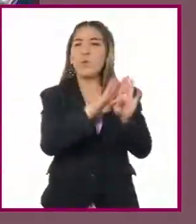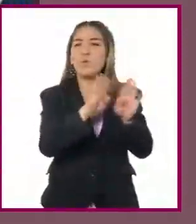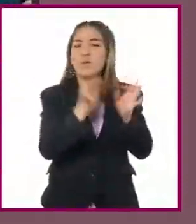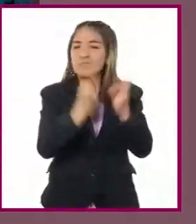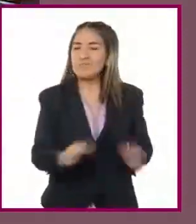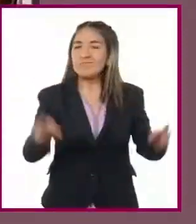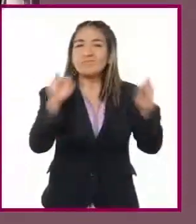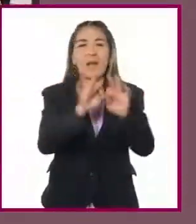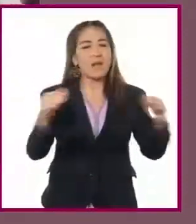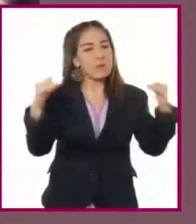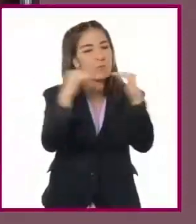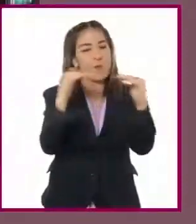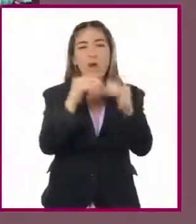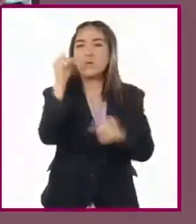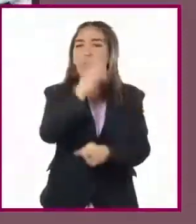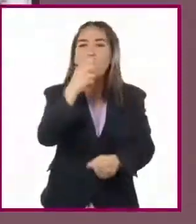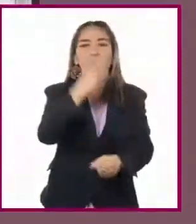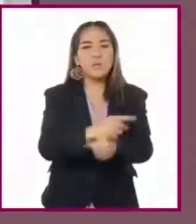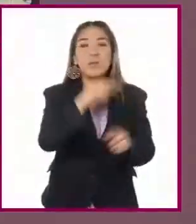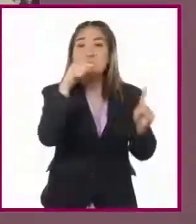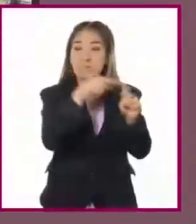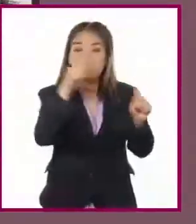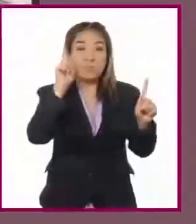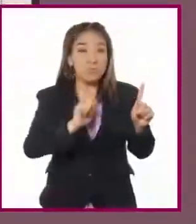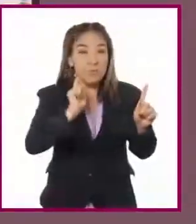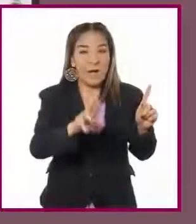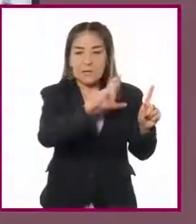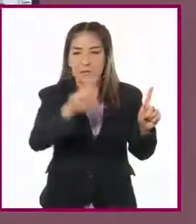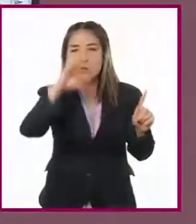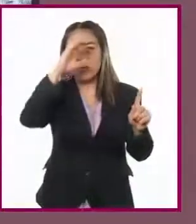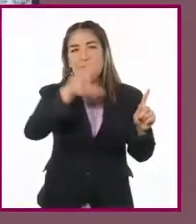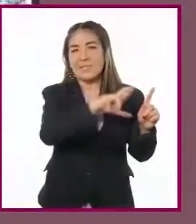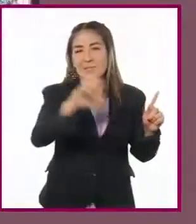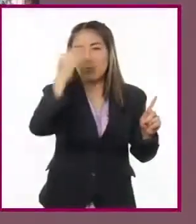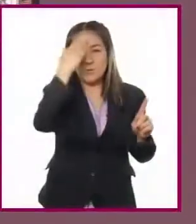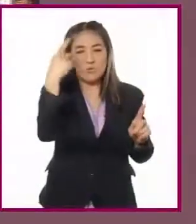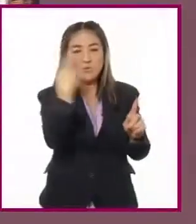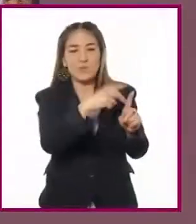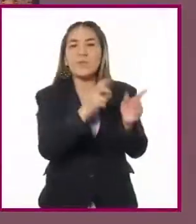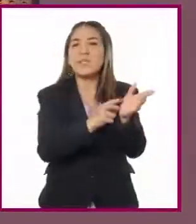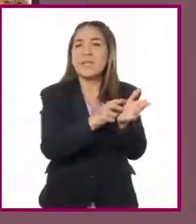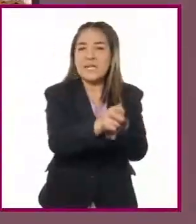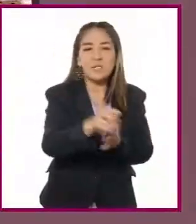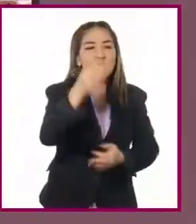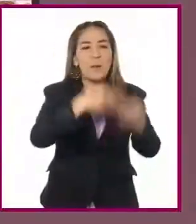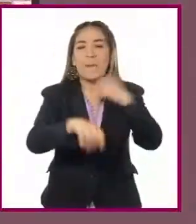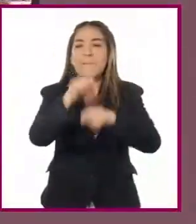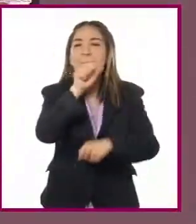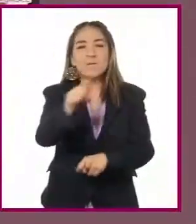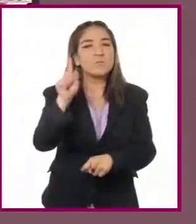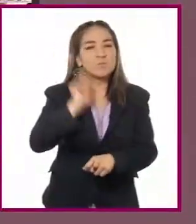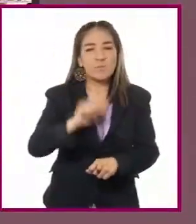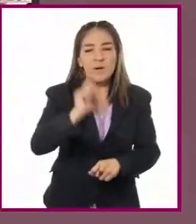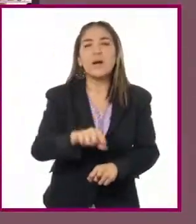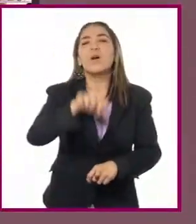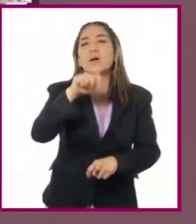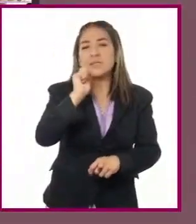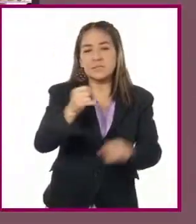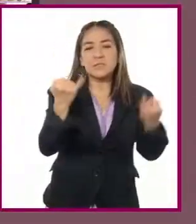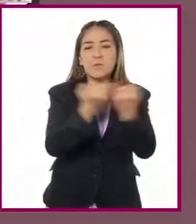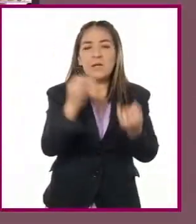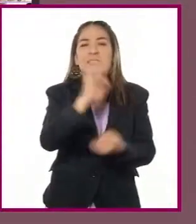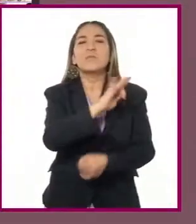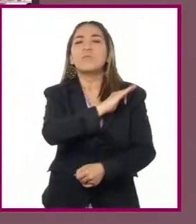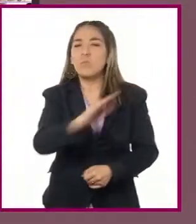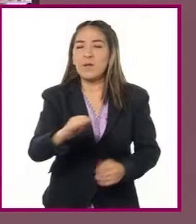igualdad de oportunidades, reconociendo los mismos derechos para todas las personas y otros que requieren para hacer posible